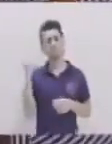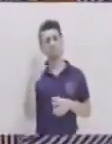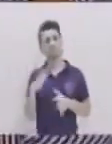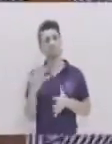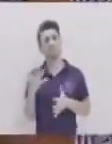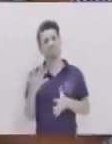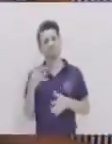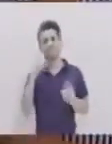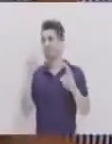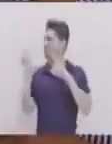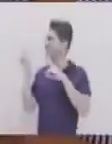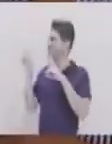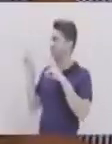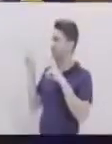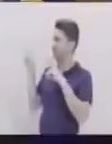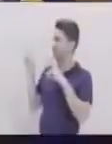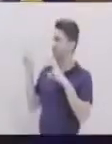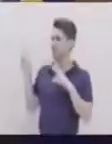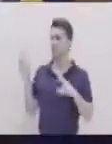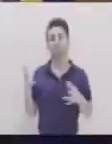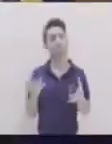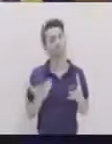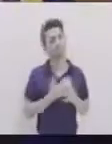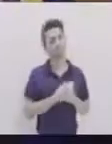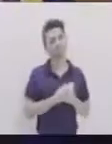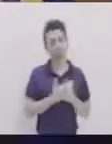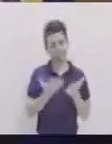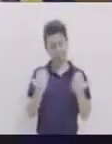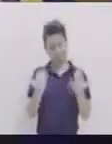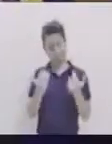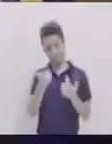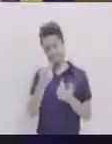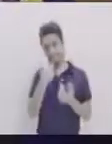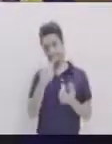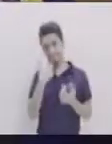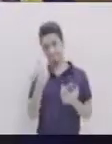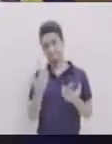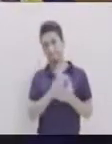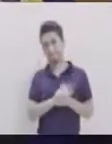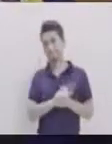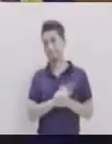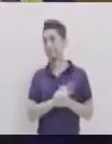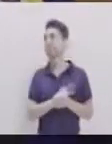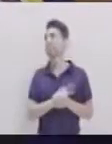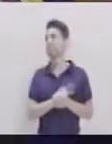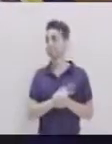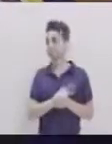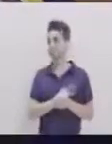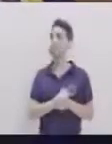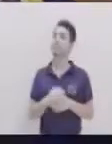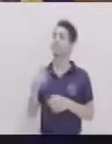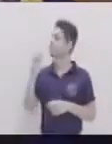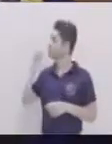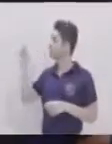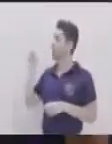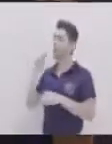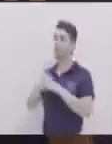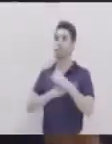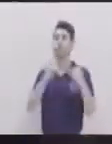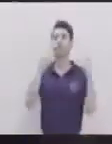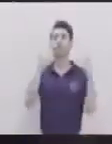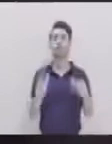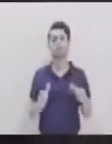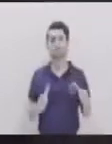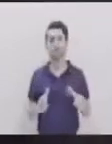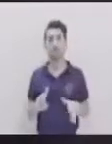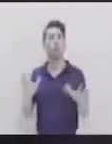preguntarán, ¿qué observo acá? Díganme. Muy bien, observamos frutas.